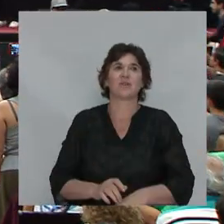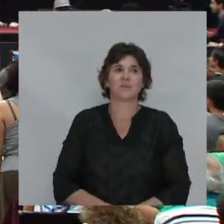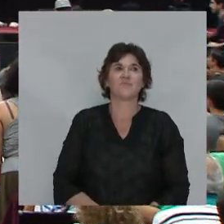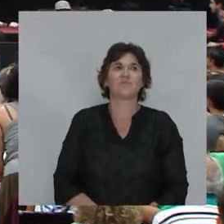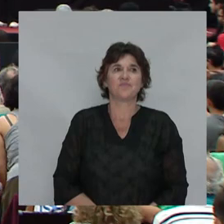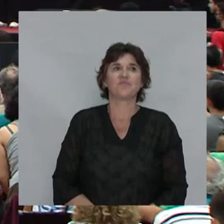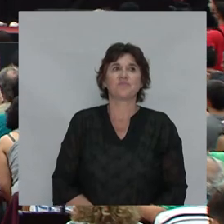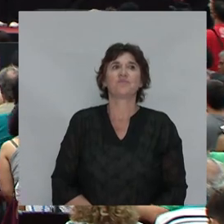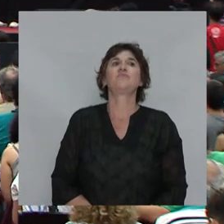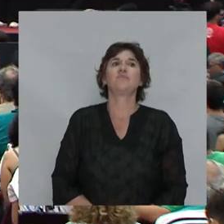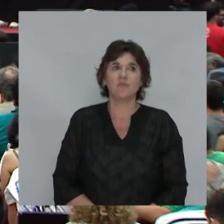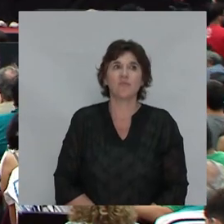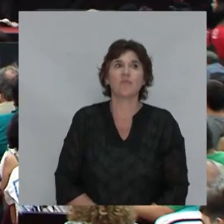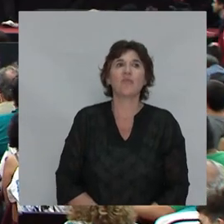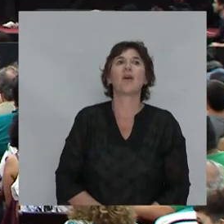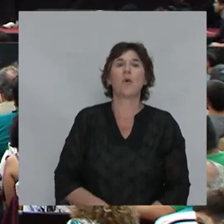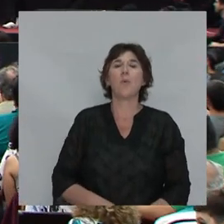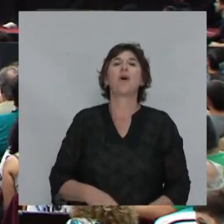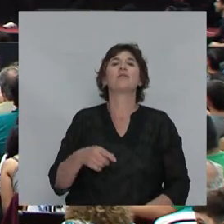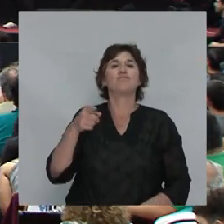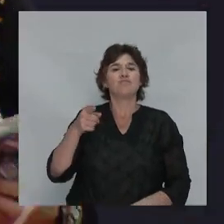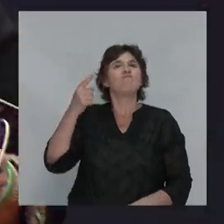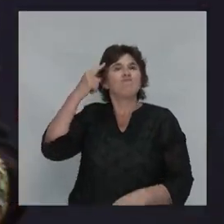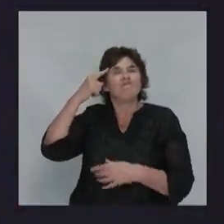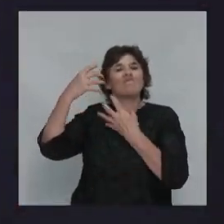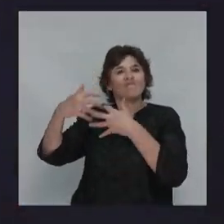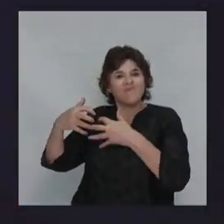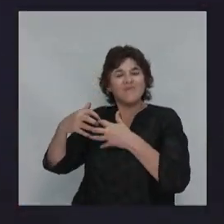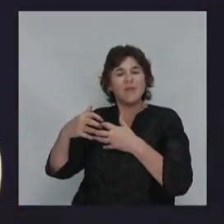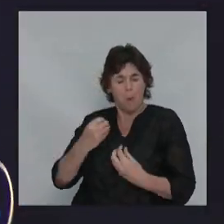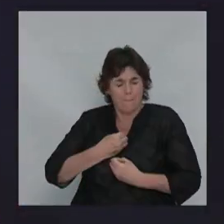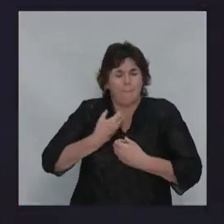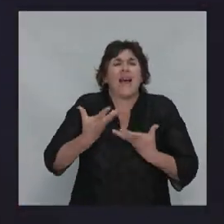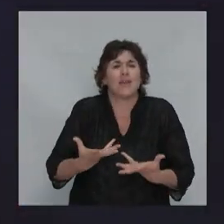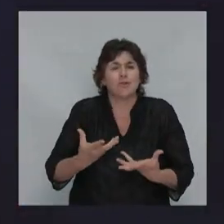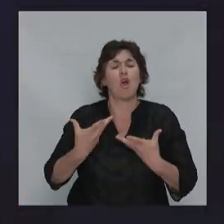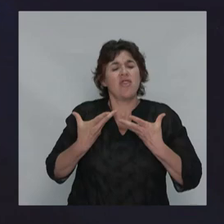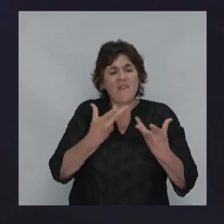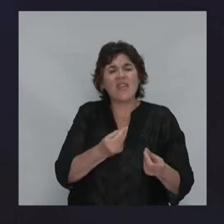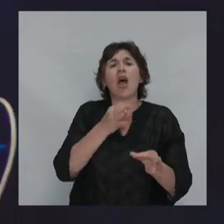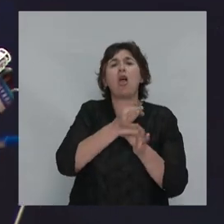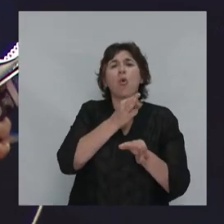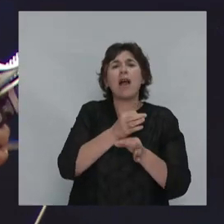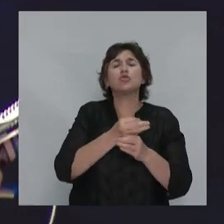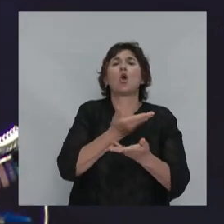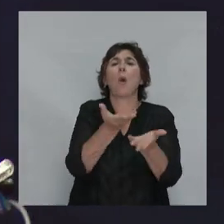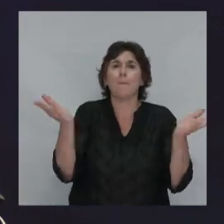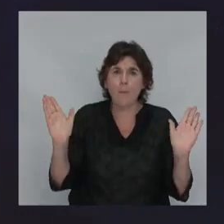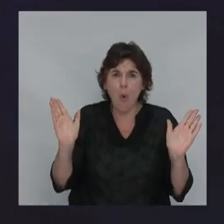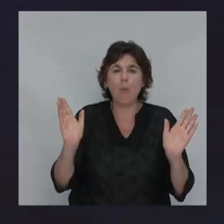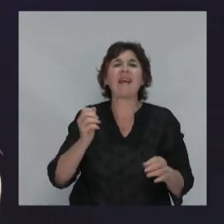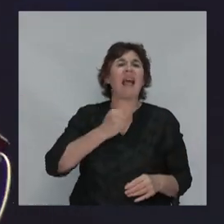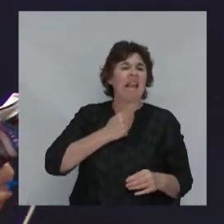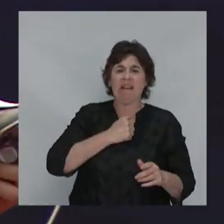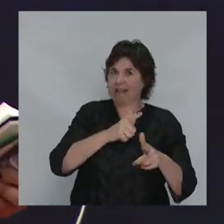Como dijo Sandra, con razón y con pasión defendamos la educación pública, laica, gratuita, igualitaria,